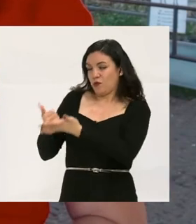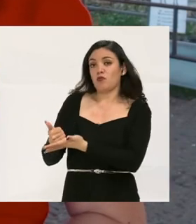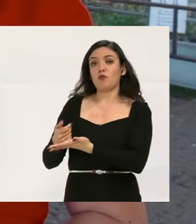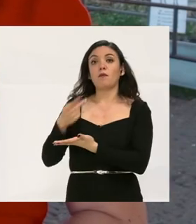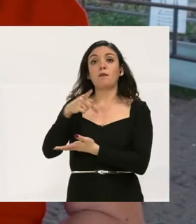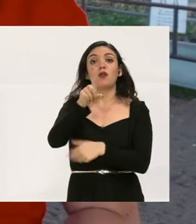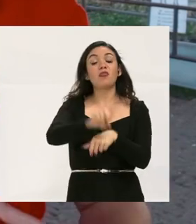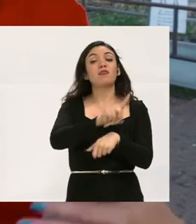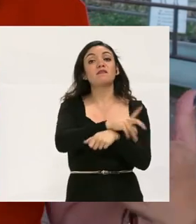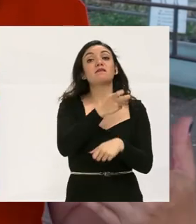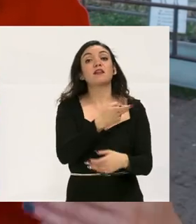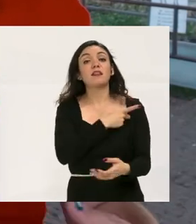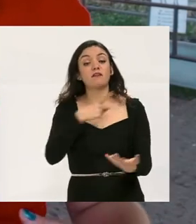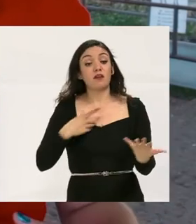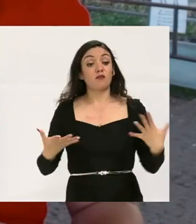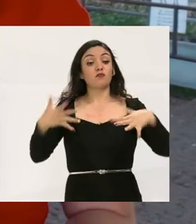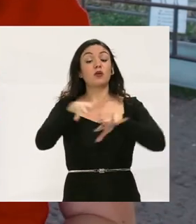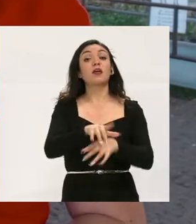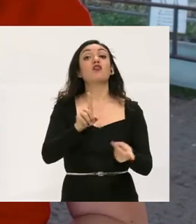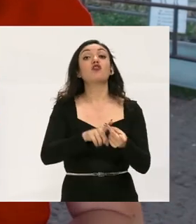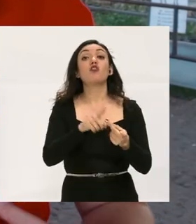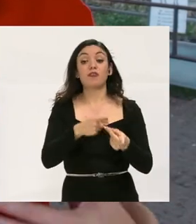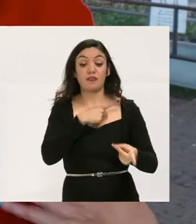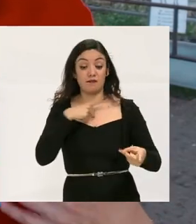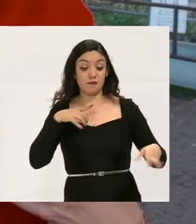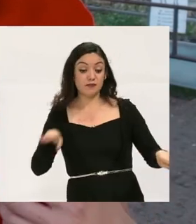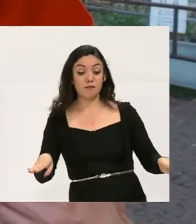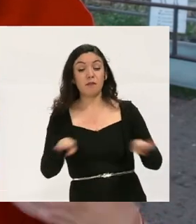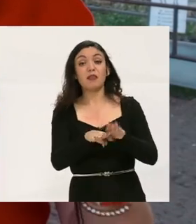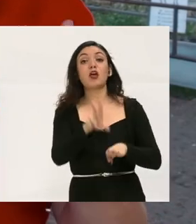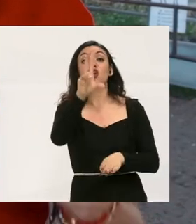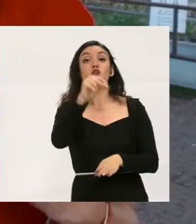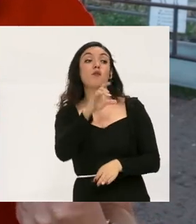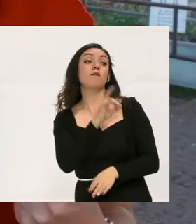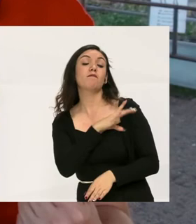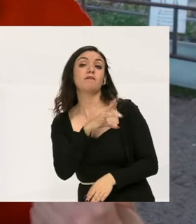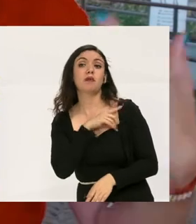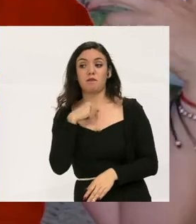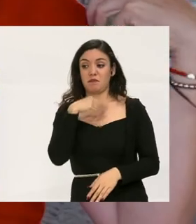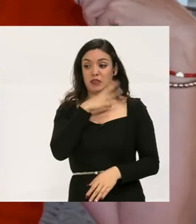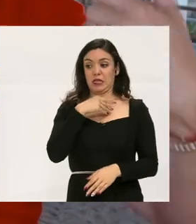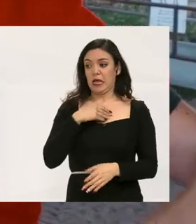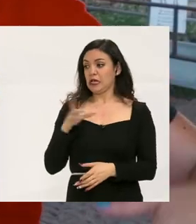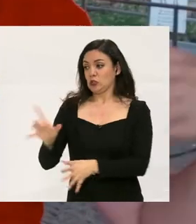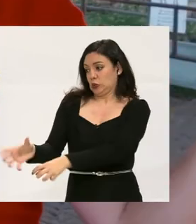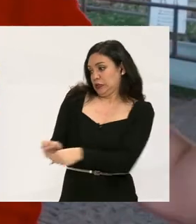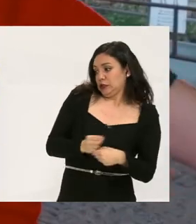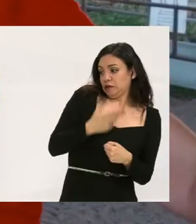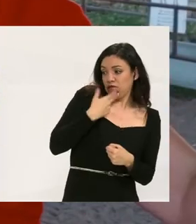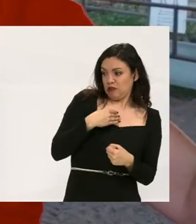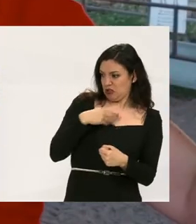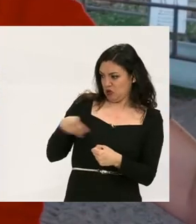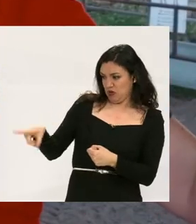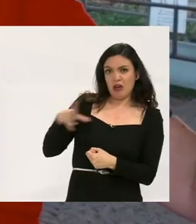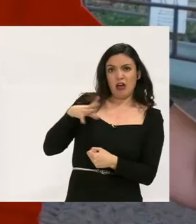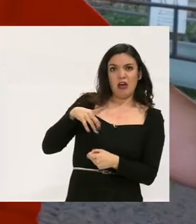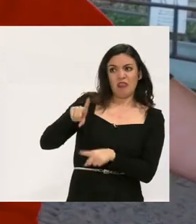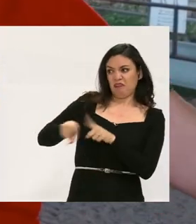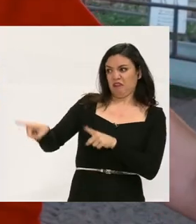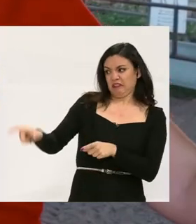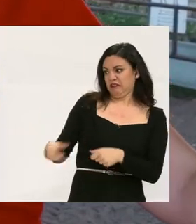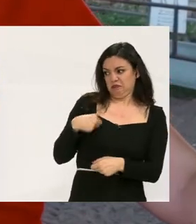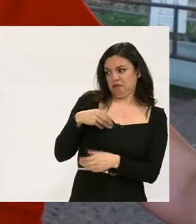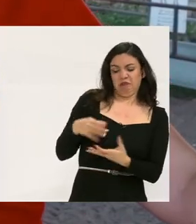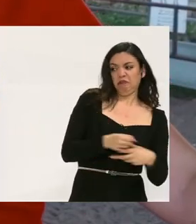pero ahí es desde ahí empieza la inclusión desde que el papá no tenga miedo de que mi hijo se acerque a